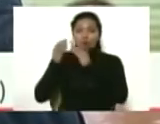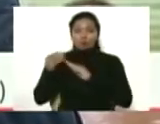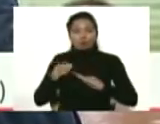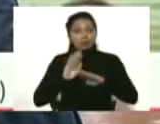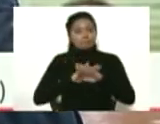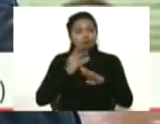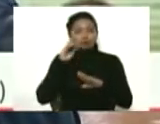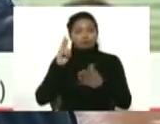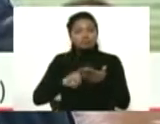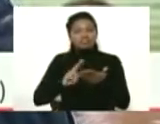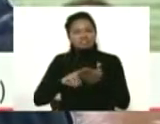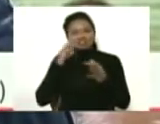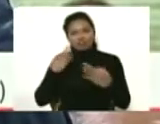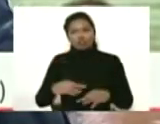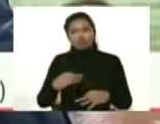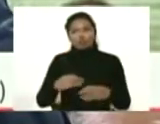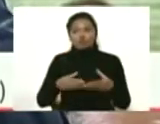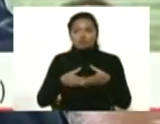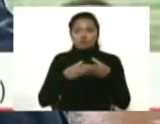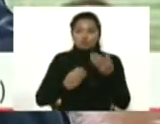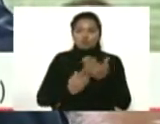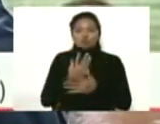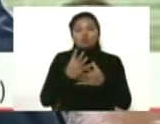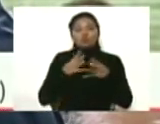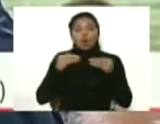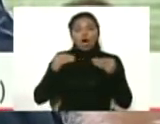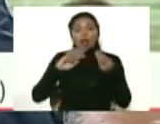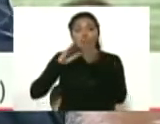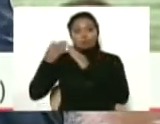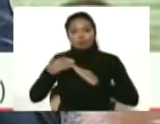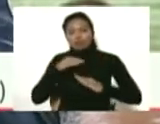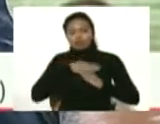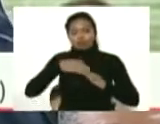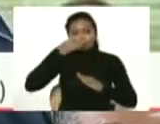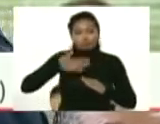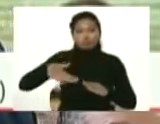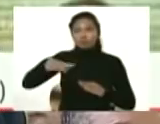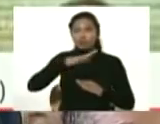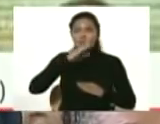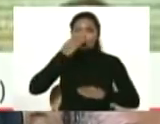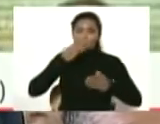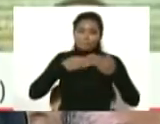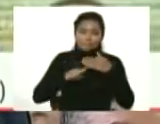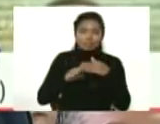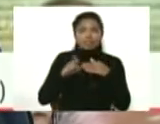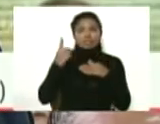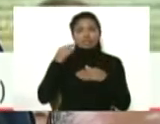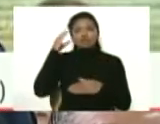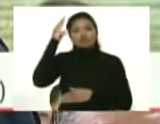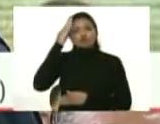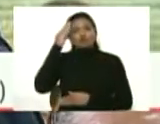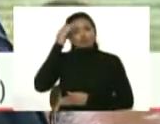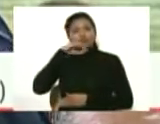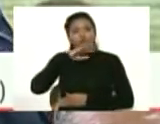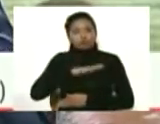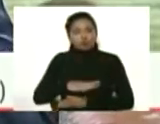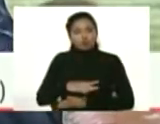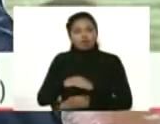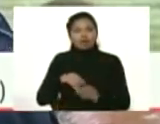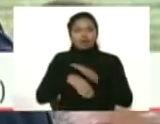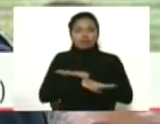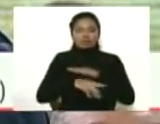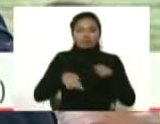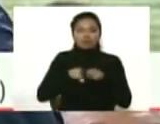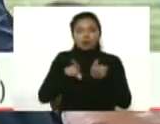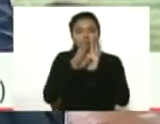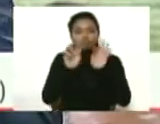estoy seguro que ahí está hermanado con toda la comunidad. Nuestro pueblo, el más humilde, tiene conciencia histórica, tiene raíces históricas